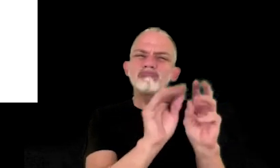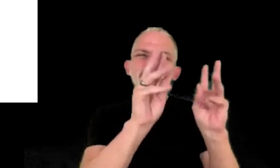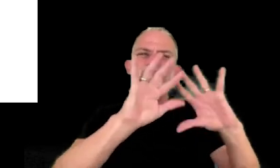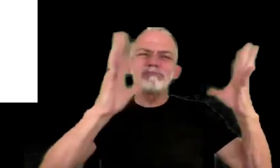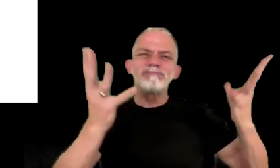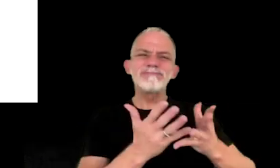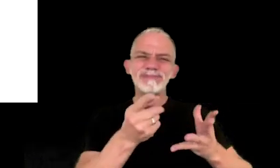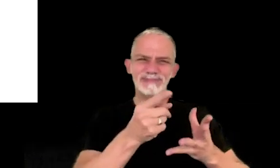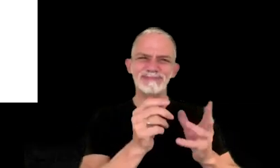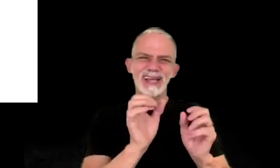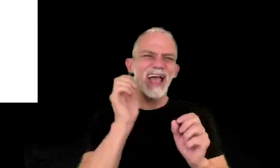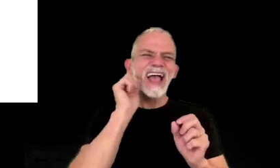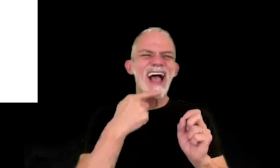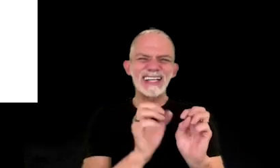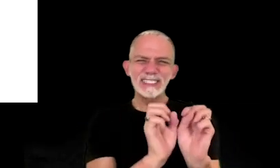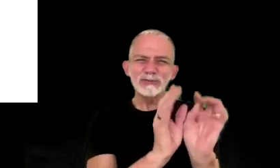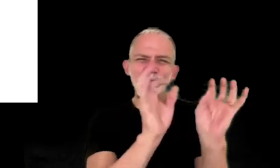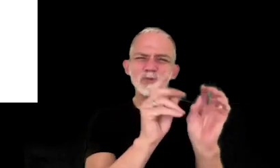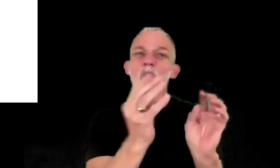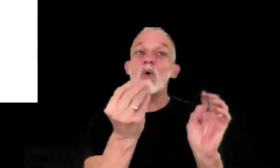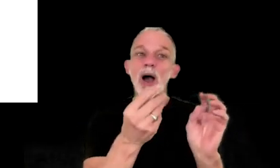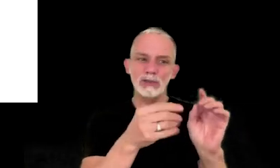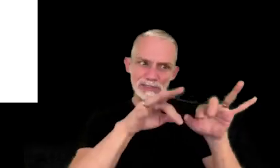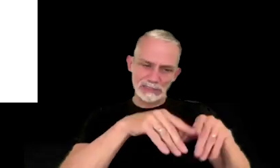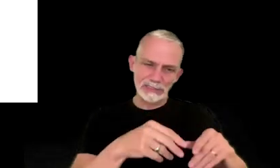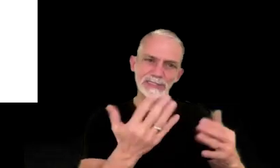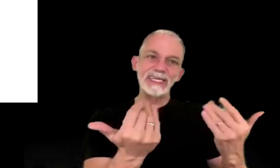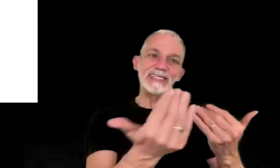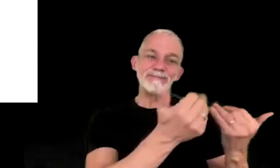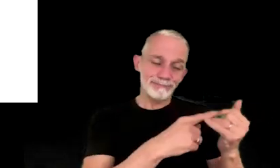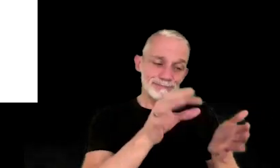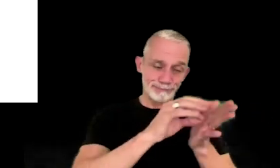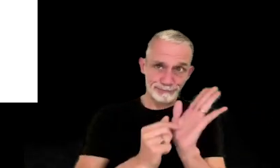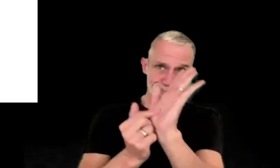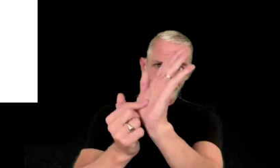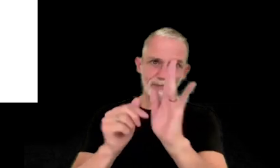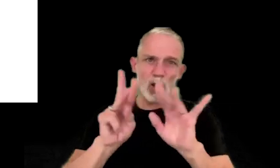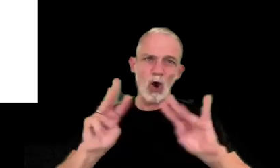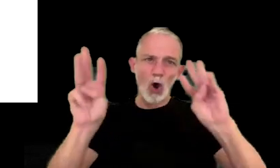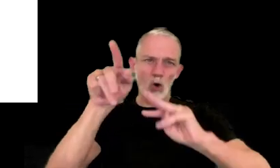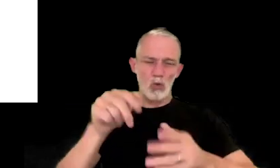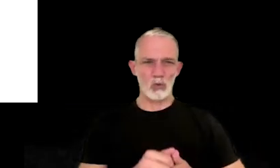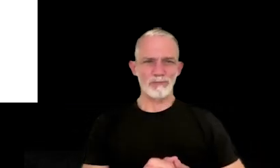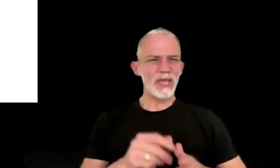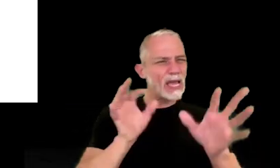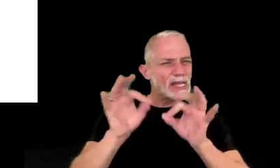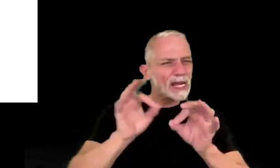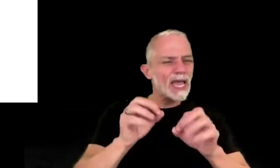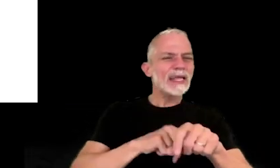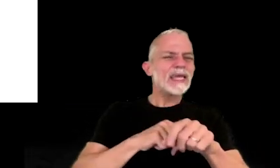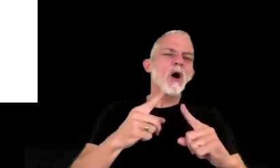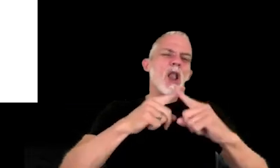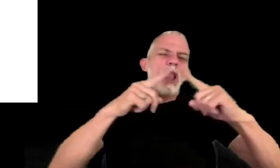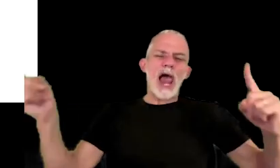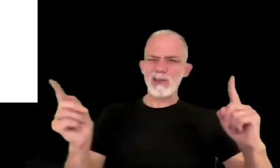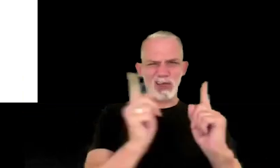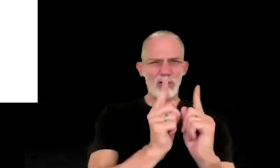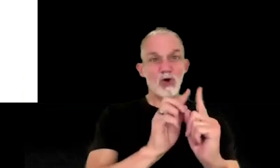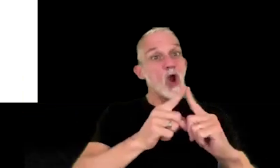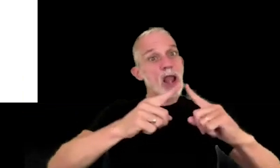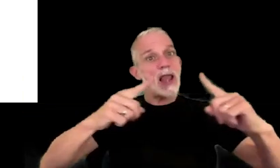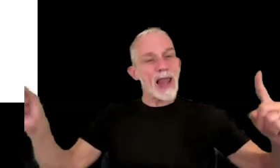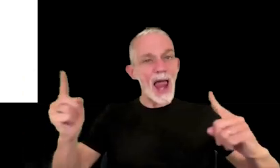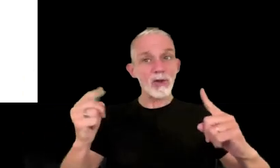efecto invernadero. Y la estrategia a largo plazo es muy interesante, porque esa estrategia a largo plazo es la que ya hemos adherido, Argentina